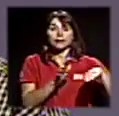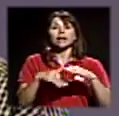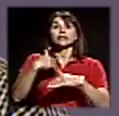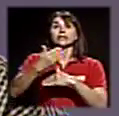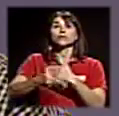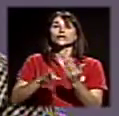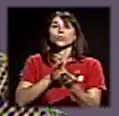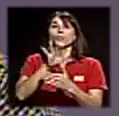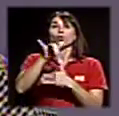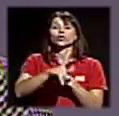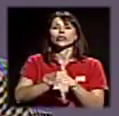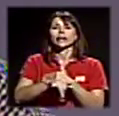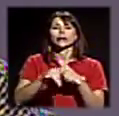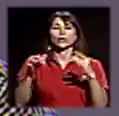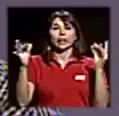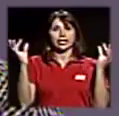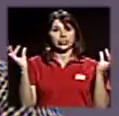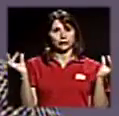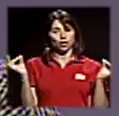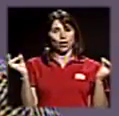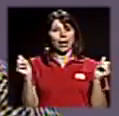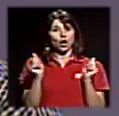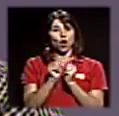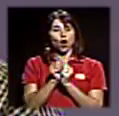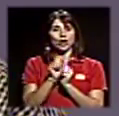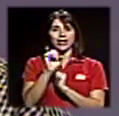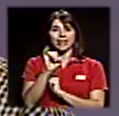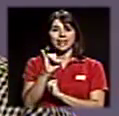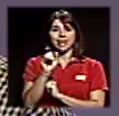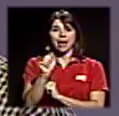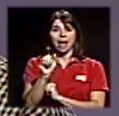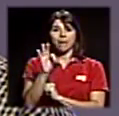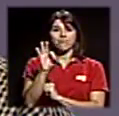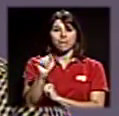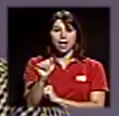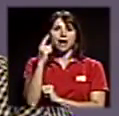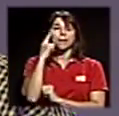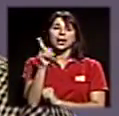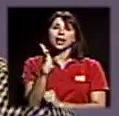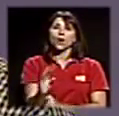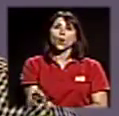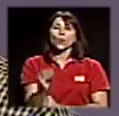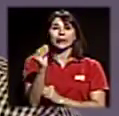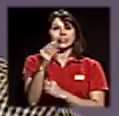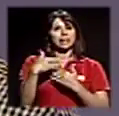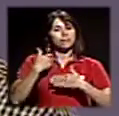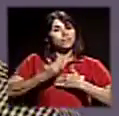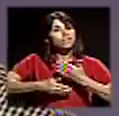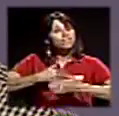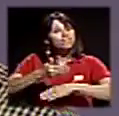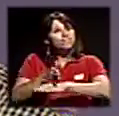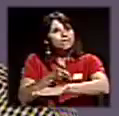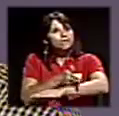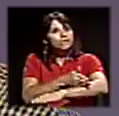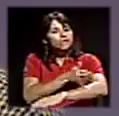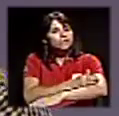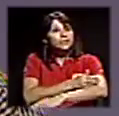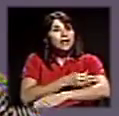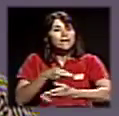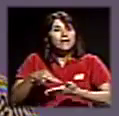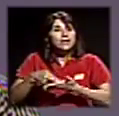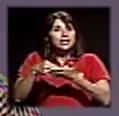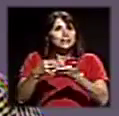yoga con el IAFA para jóvenes que estaban en proceso de rehabilitación de la